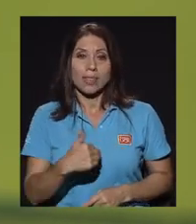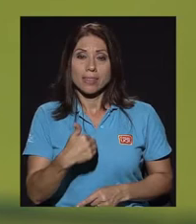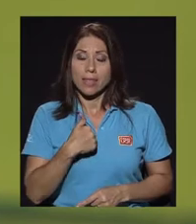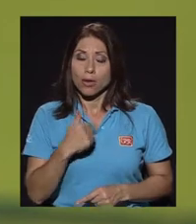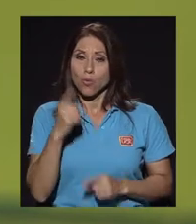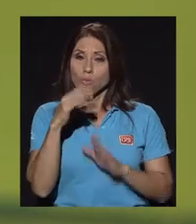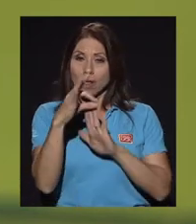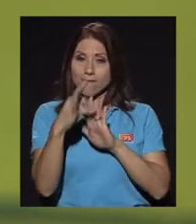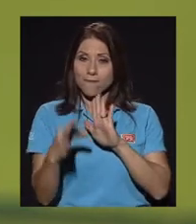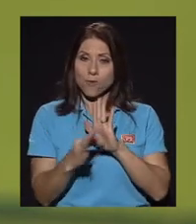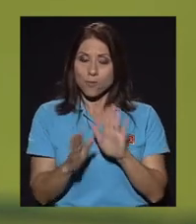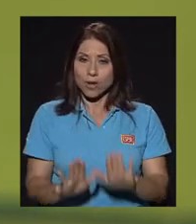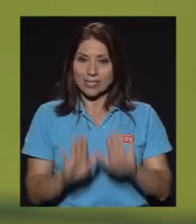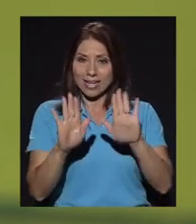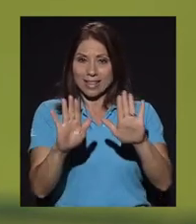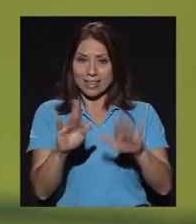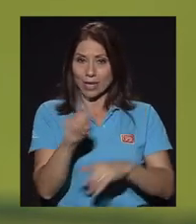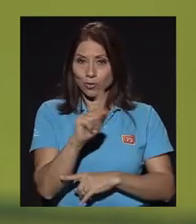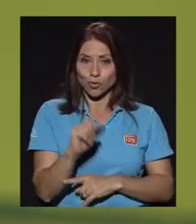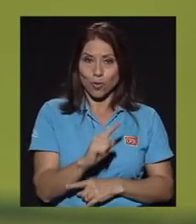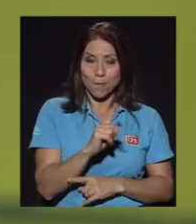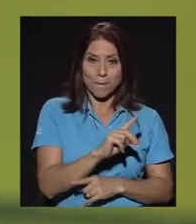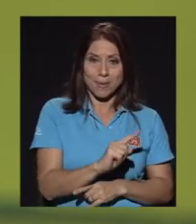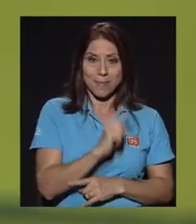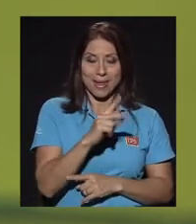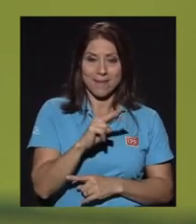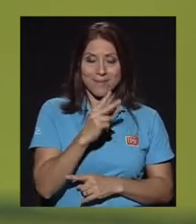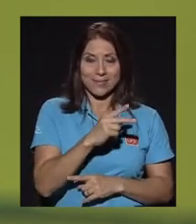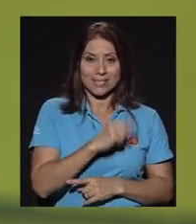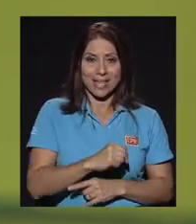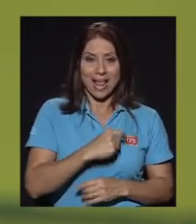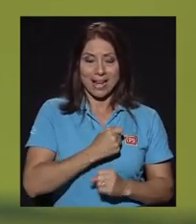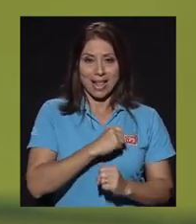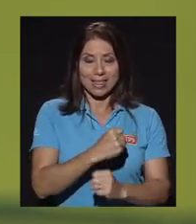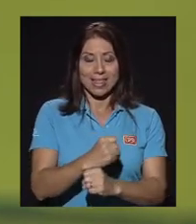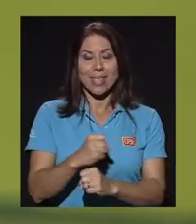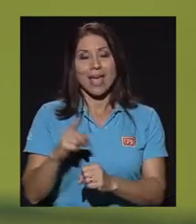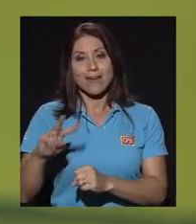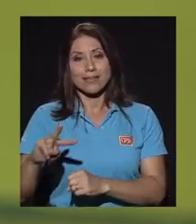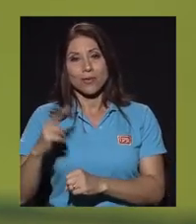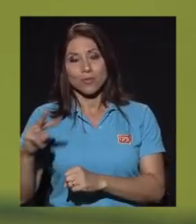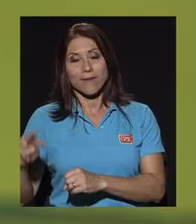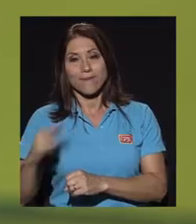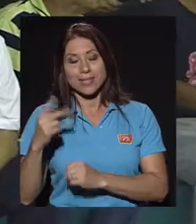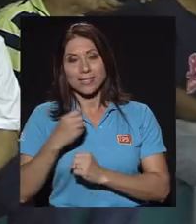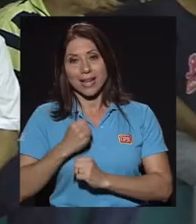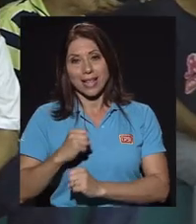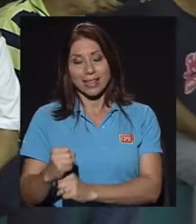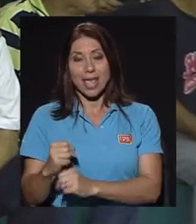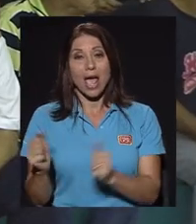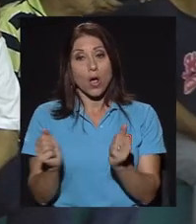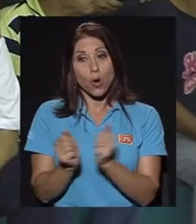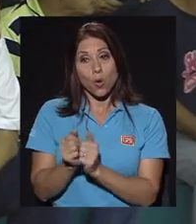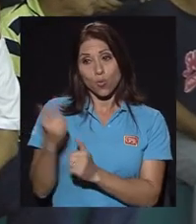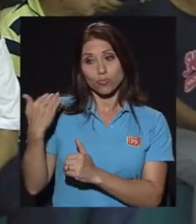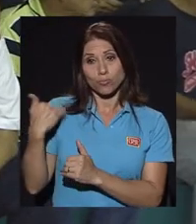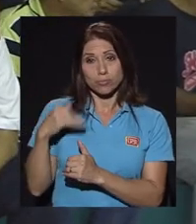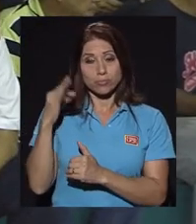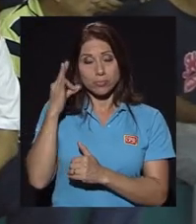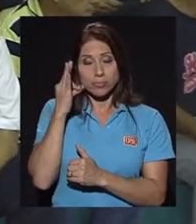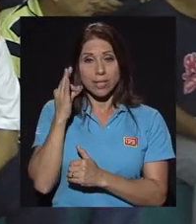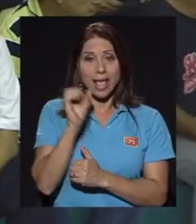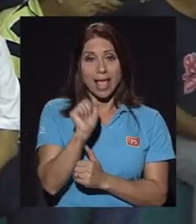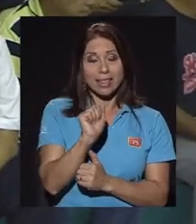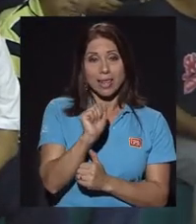con una fórmula excelente, no solo en la primera, sino en la segunda vicealcaldía, con Lisbeth Barbosa y don Orlando Hernández, que los dos van a cumplir